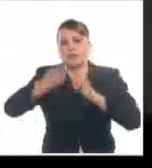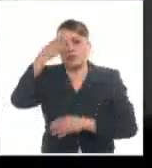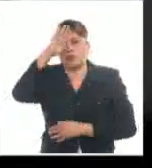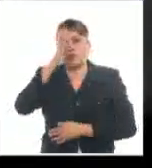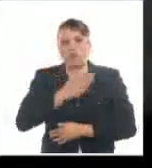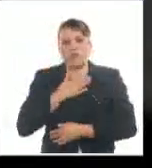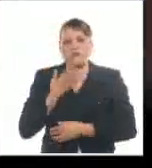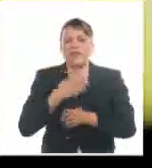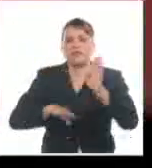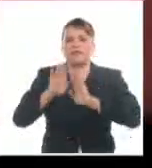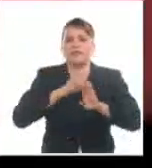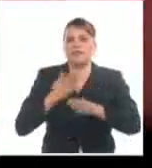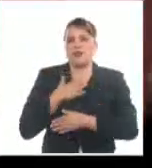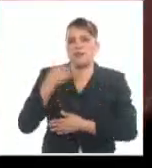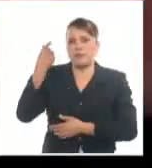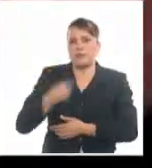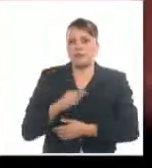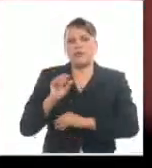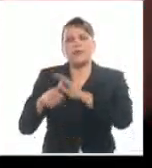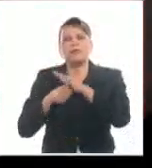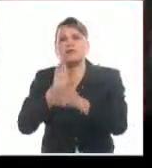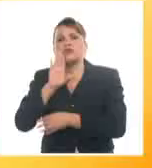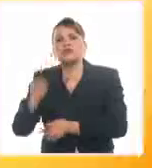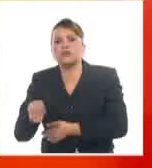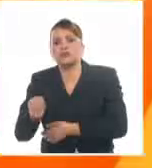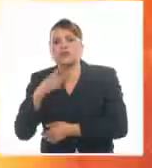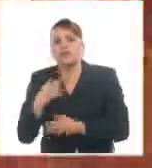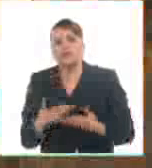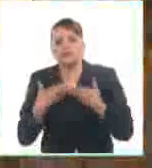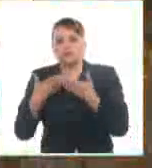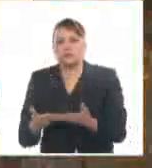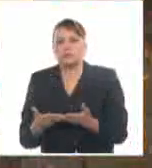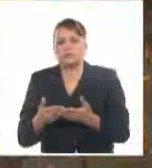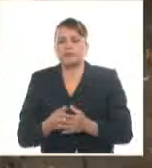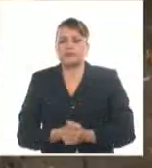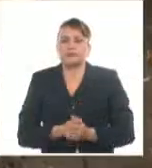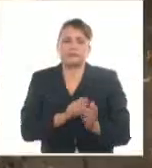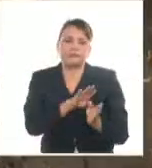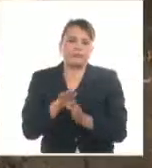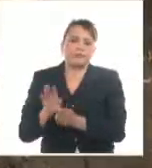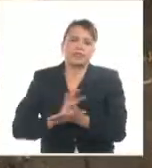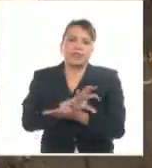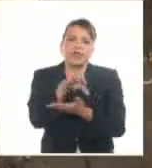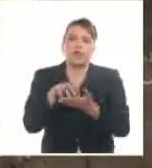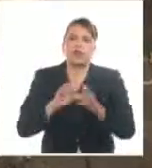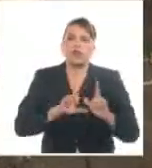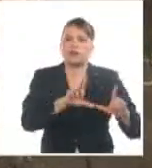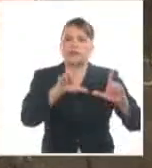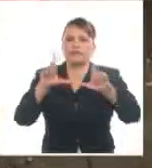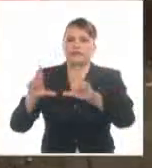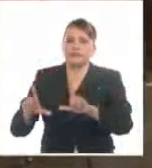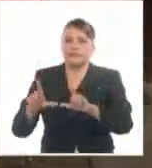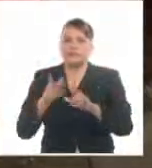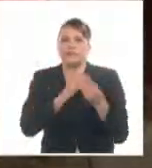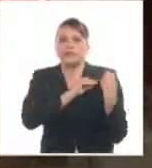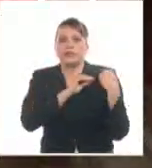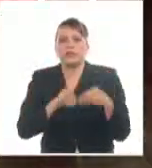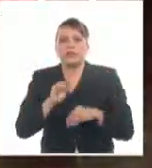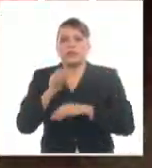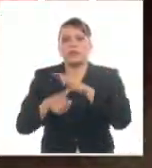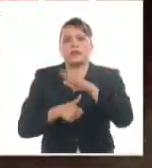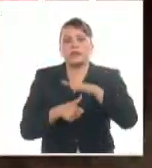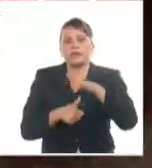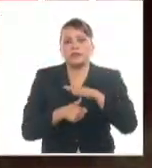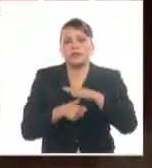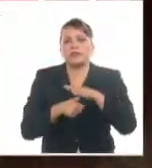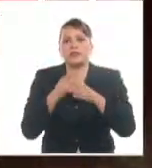mismo. Presidente, diga usted. Estoy a su disposición. En la injusta e ilegal deposición de su cargo como presidente,